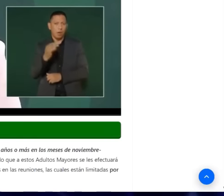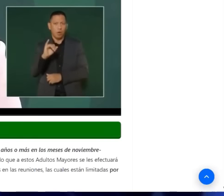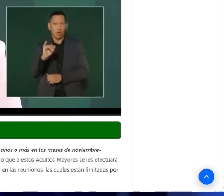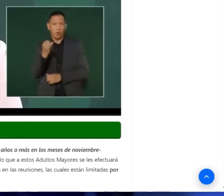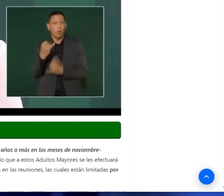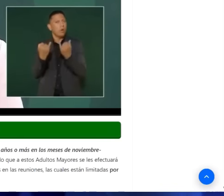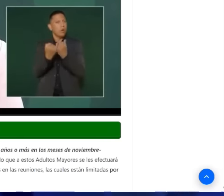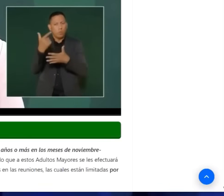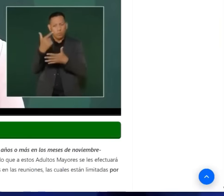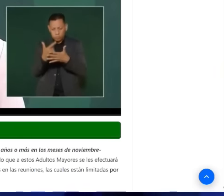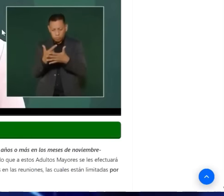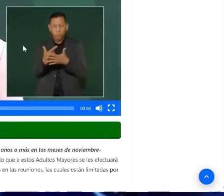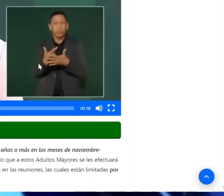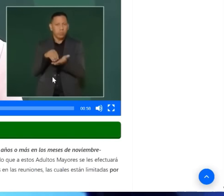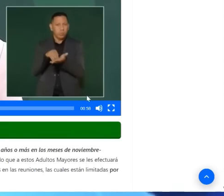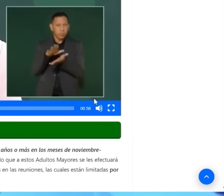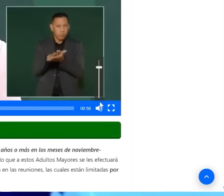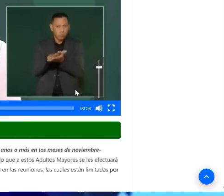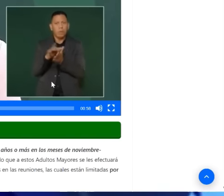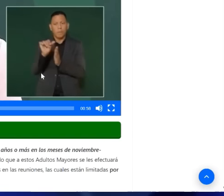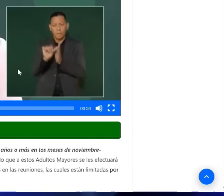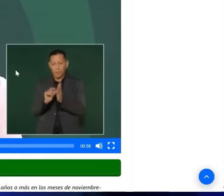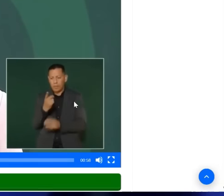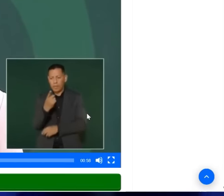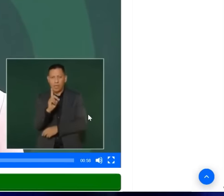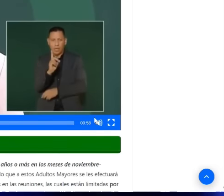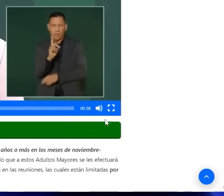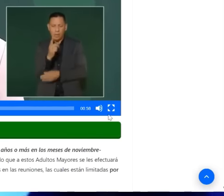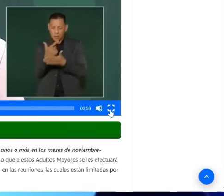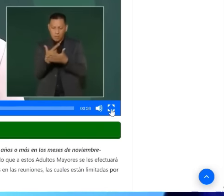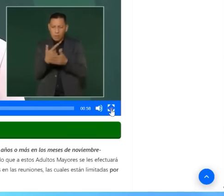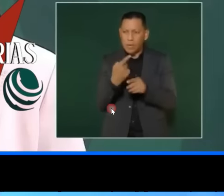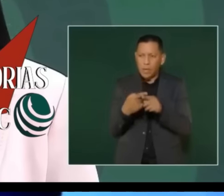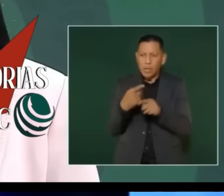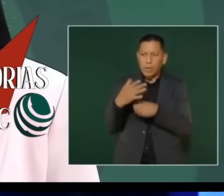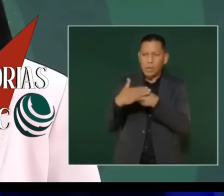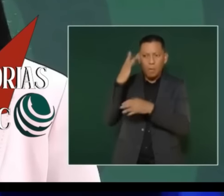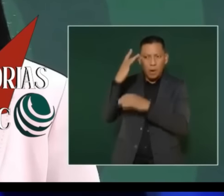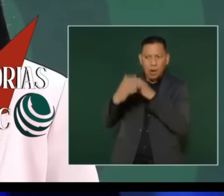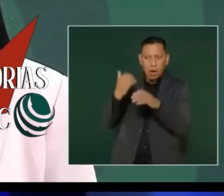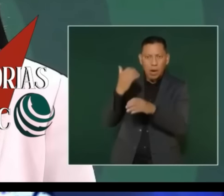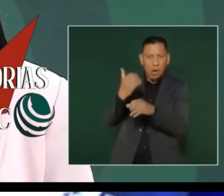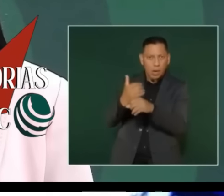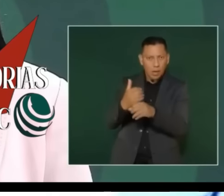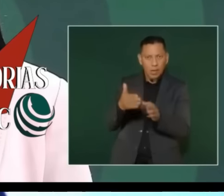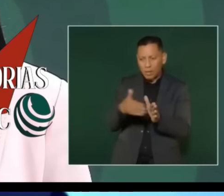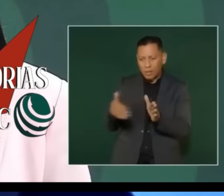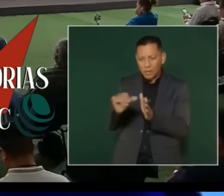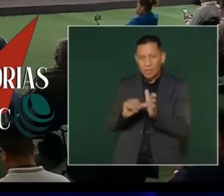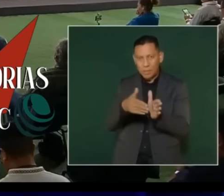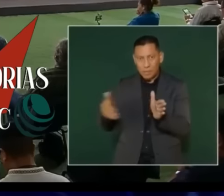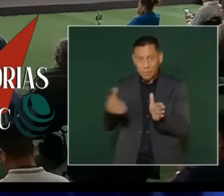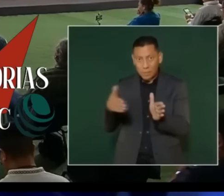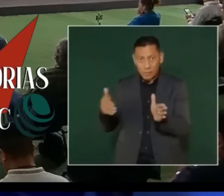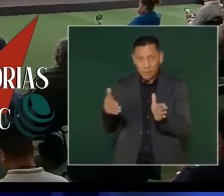un registro en el mes de diciembre de quienes cumplirían años en estos meses. Lo que